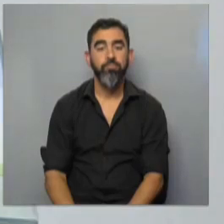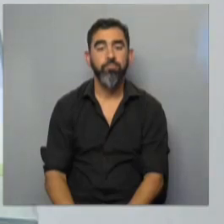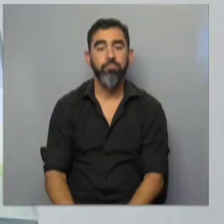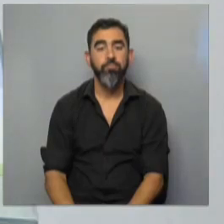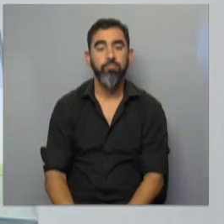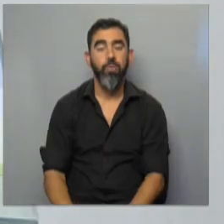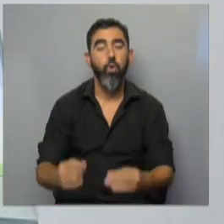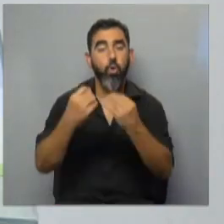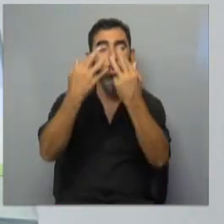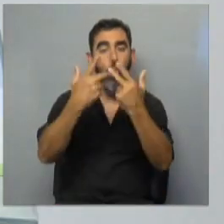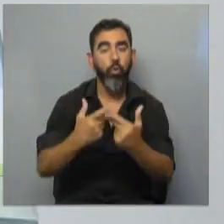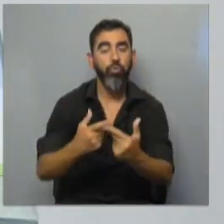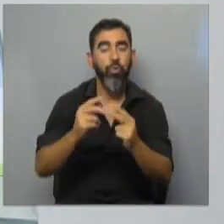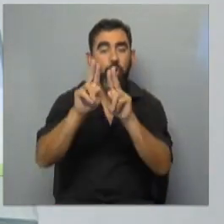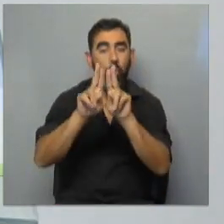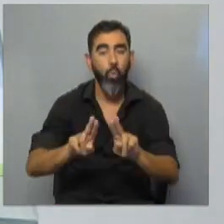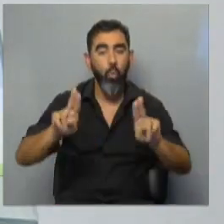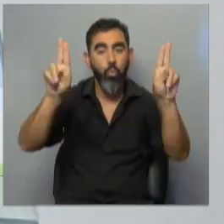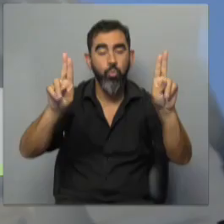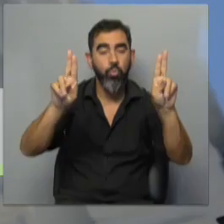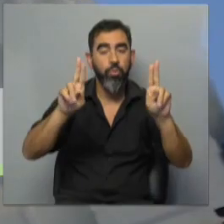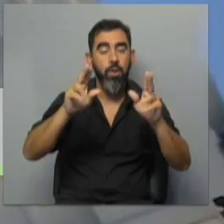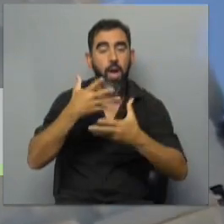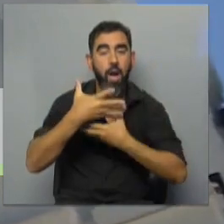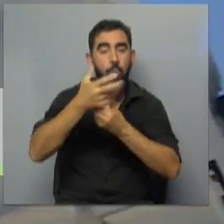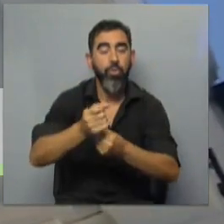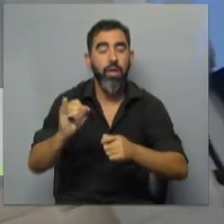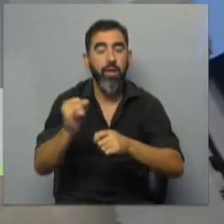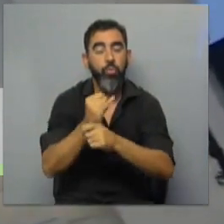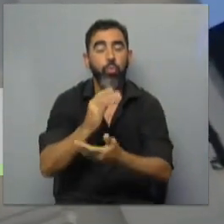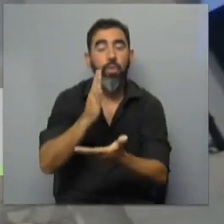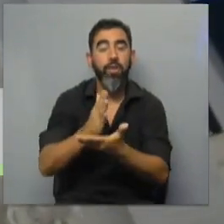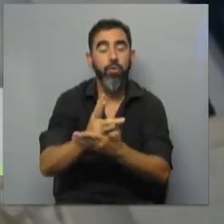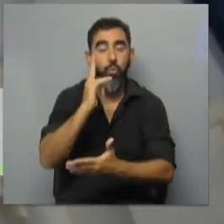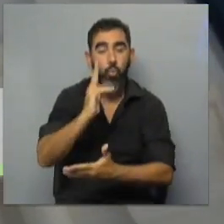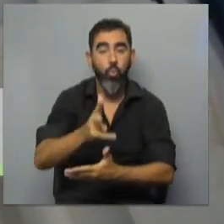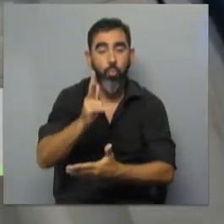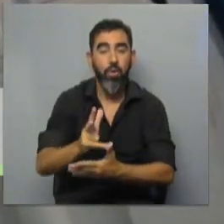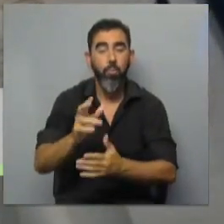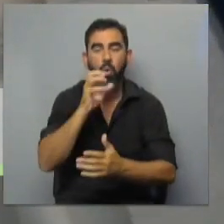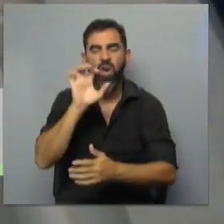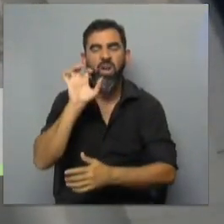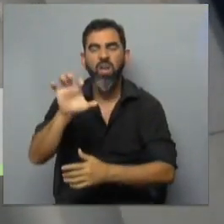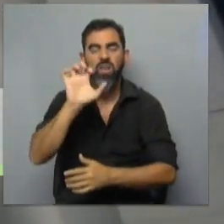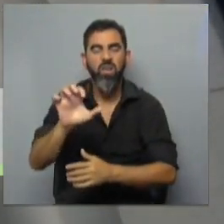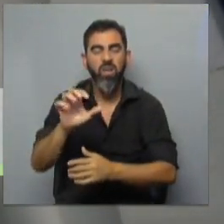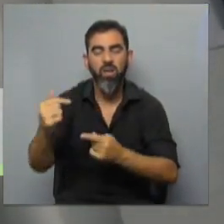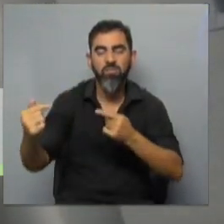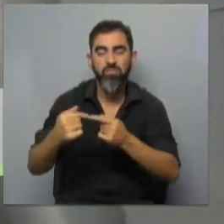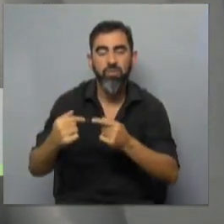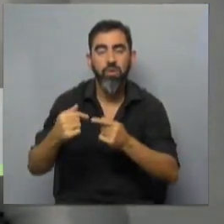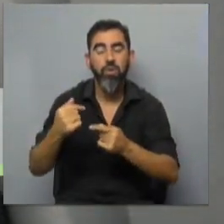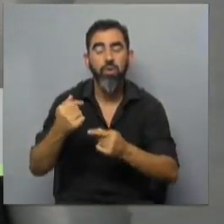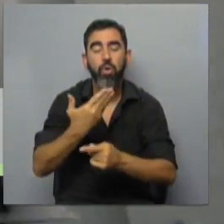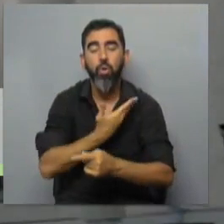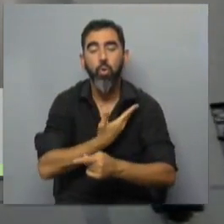y la organización de naciones unidas respaldó a la institución nacional de derechos humanos ante críticas recibidas por parte del